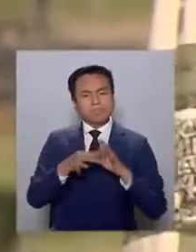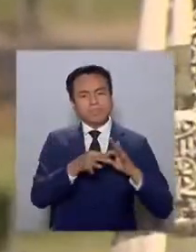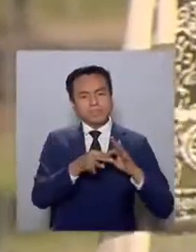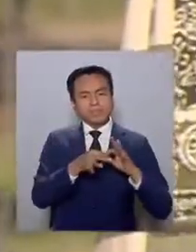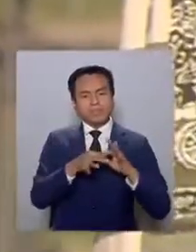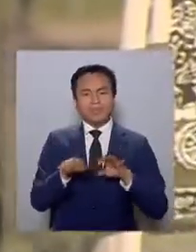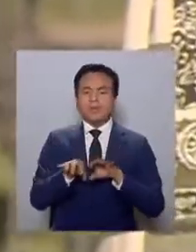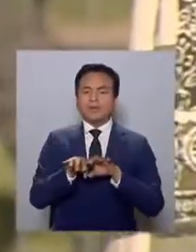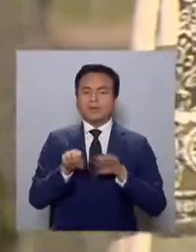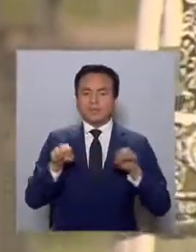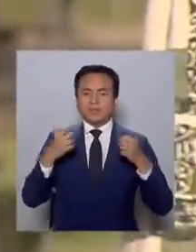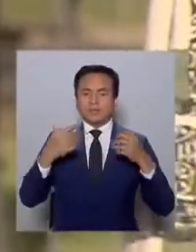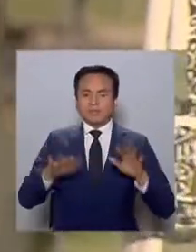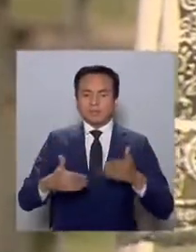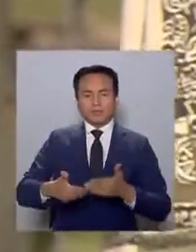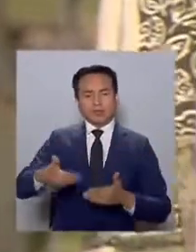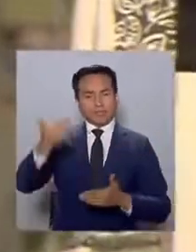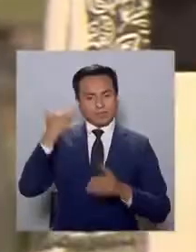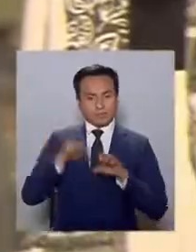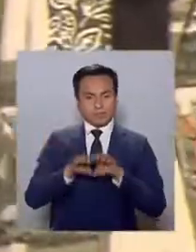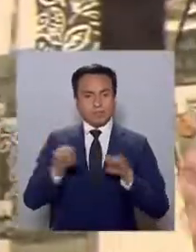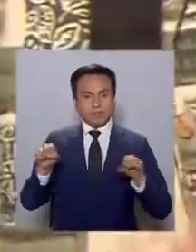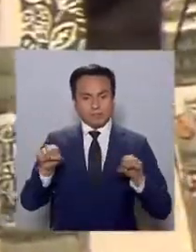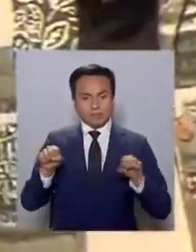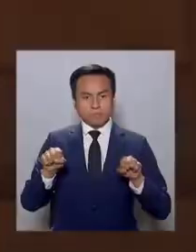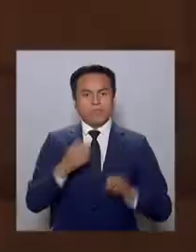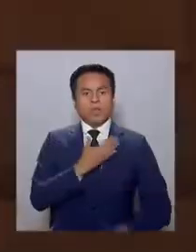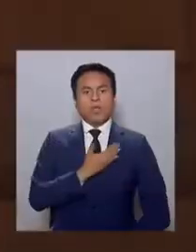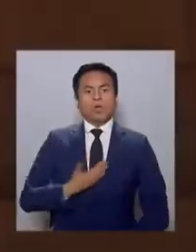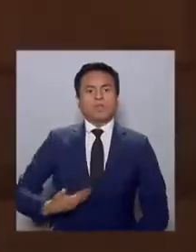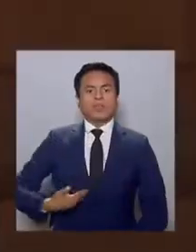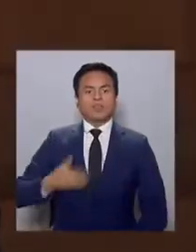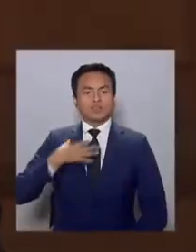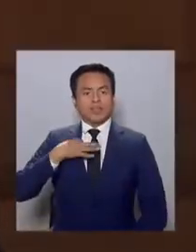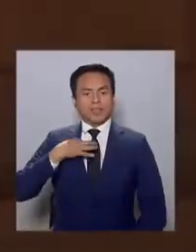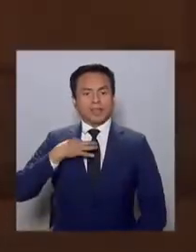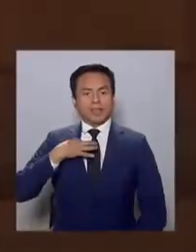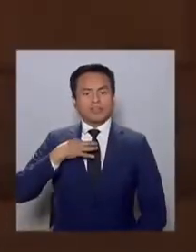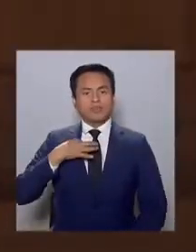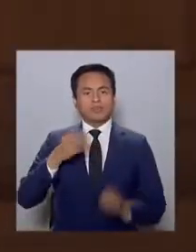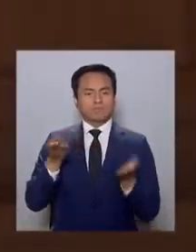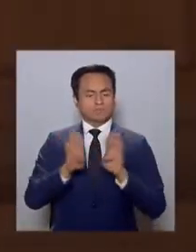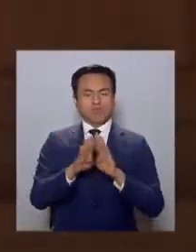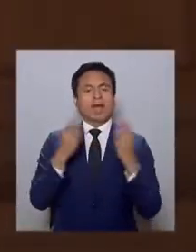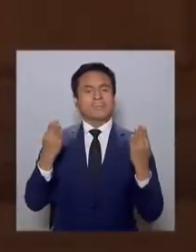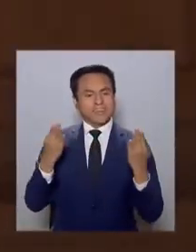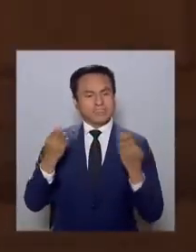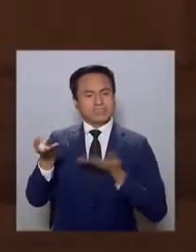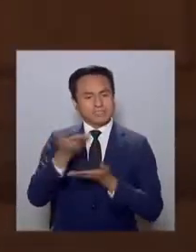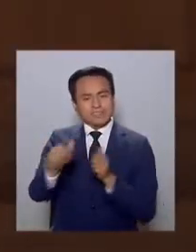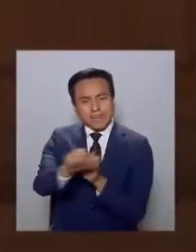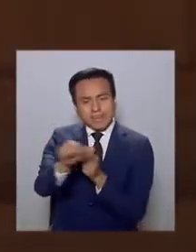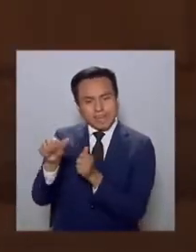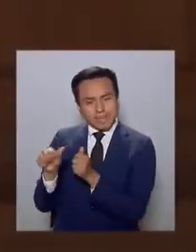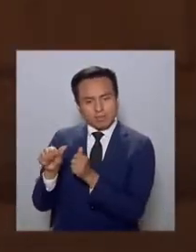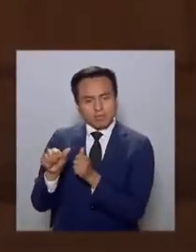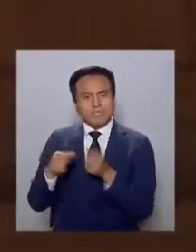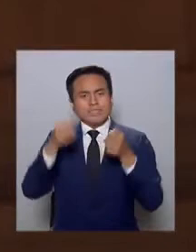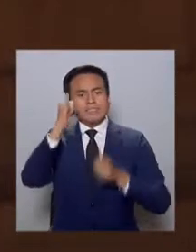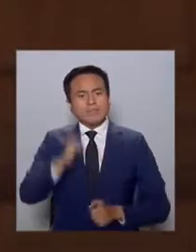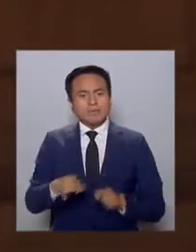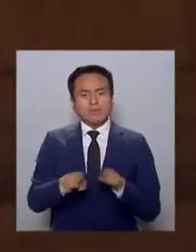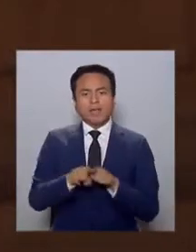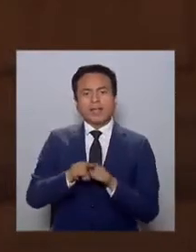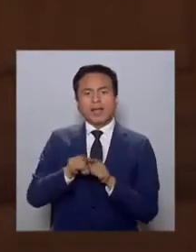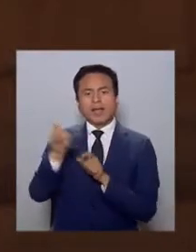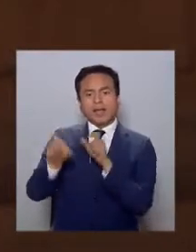nos comprometimos a ser un gobierno ciudadano de puertas abiertas, cercano y que siempre, siempre esté del